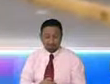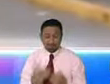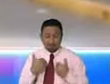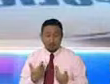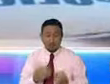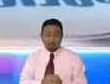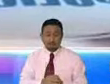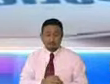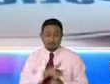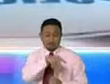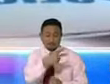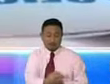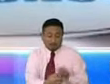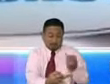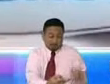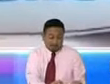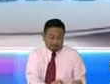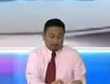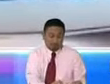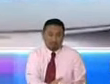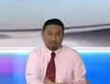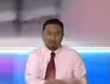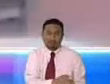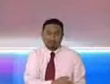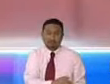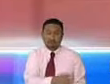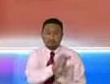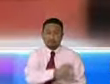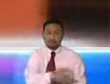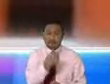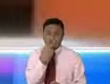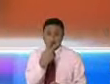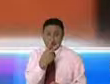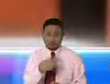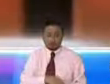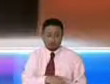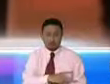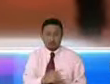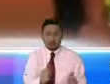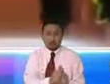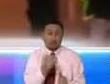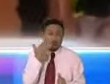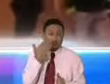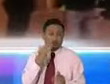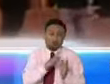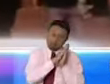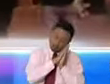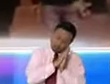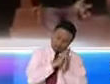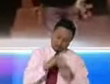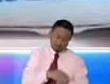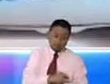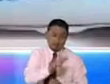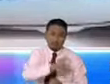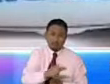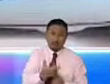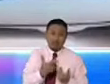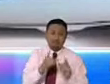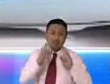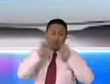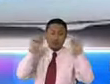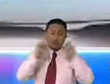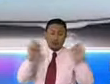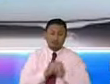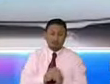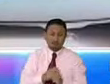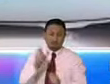en el piso. El doble crimen habría ocurrido en presencia de dos pequeños quienes dormían con su madre. Los gritos de auxilio de los niños despertaron